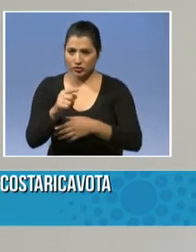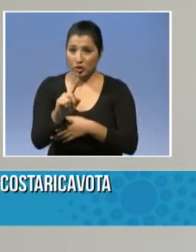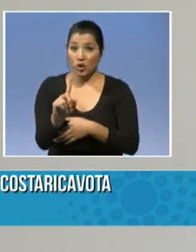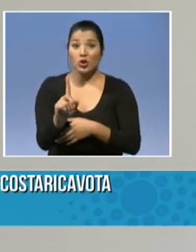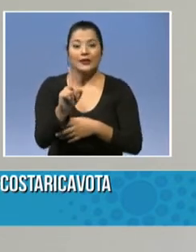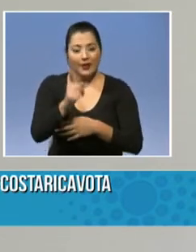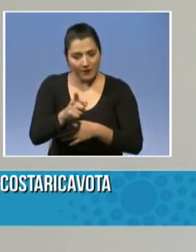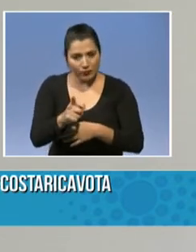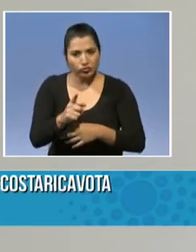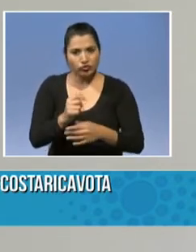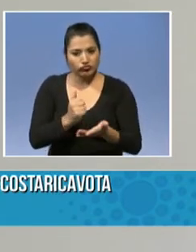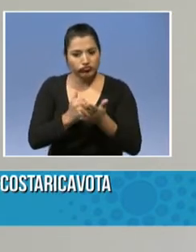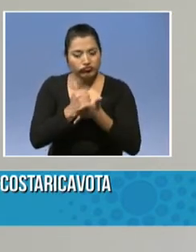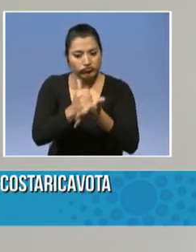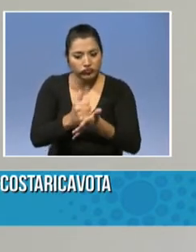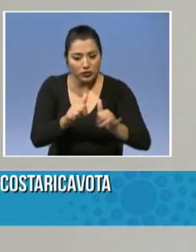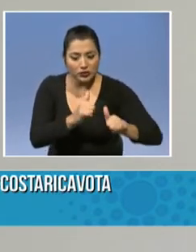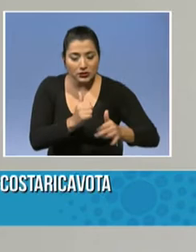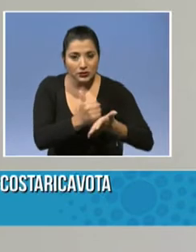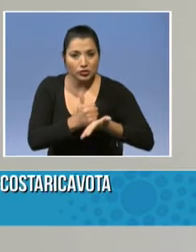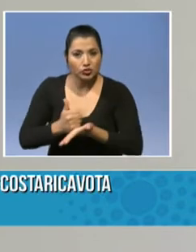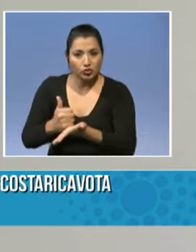favor del bien común.